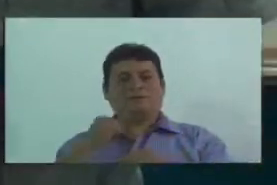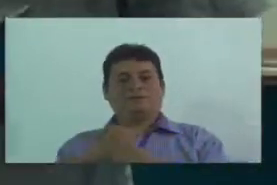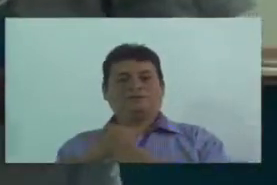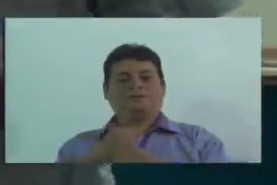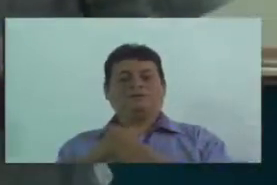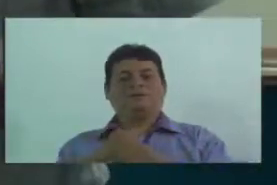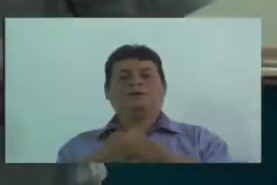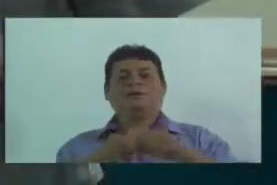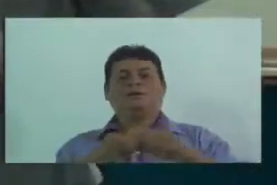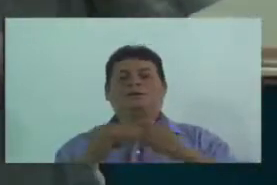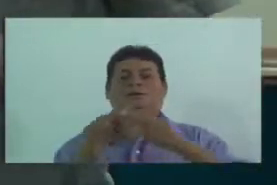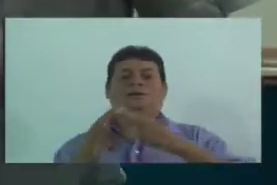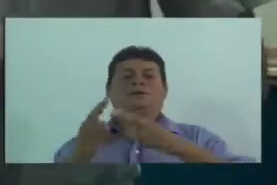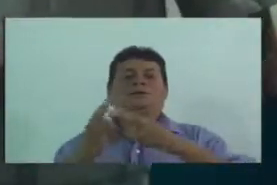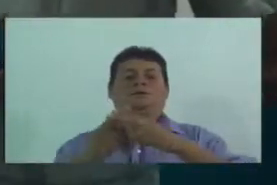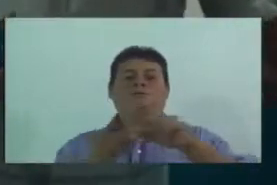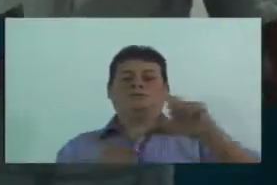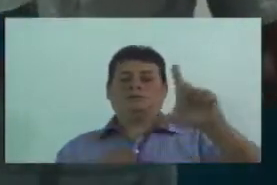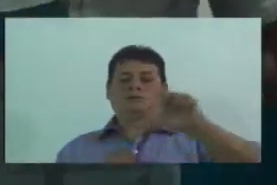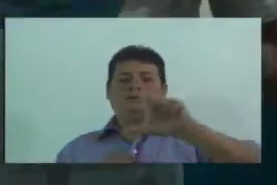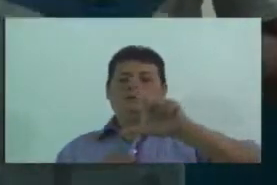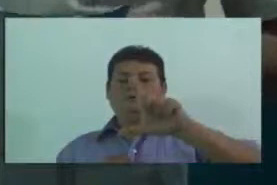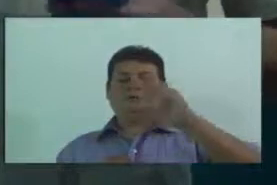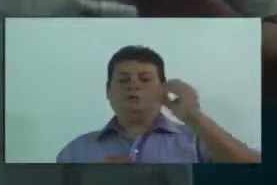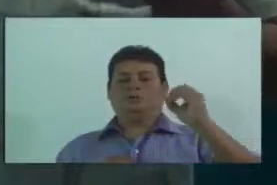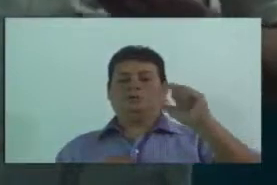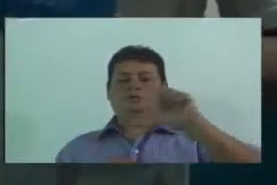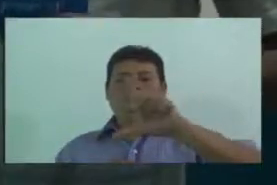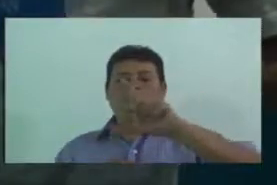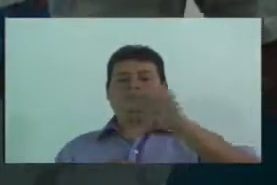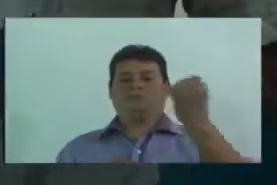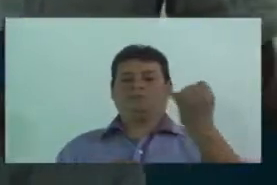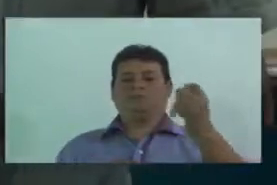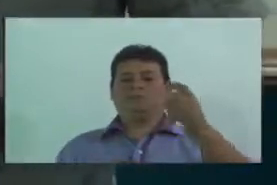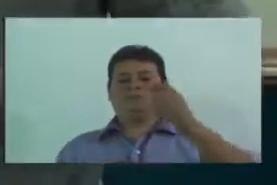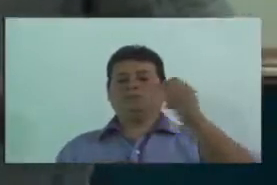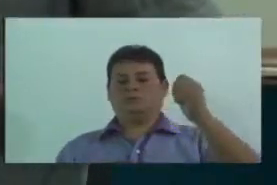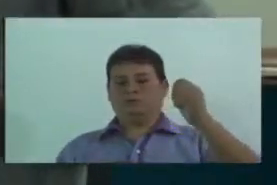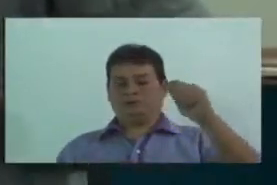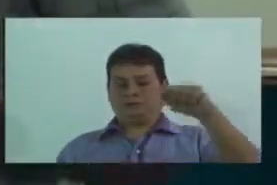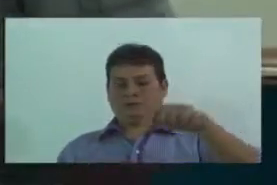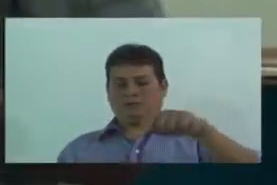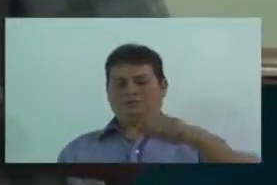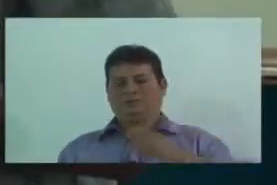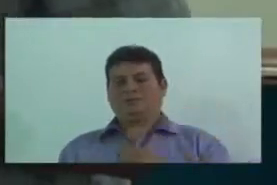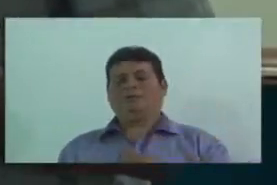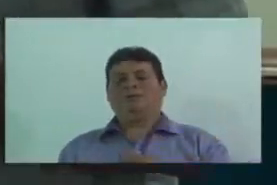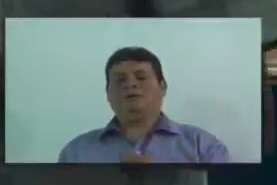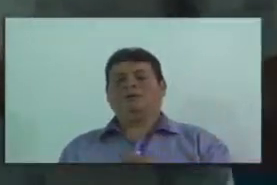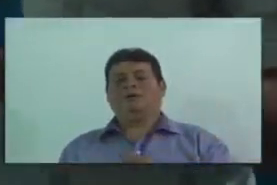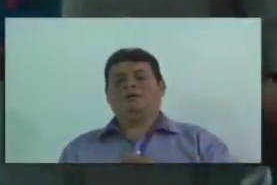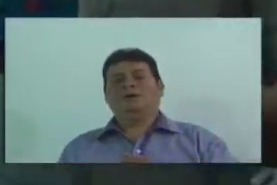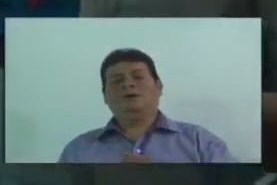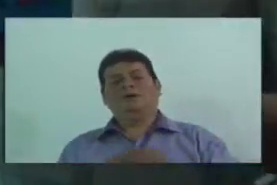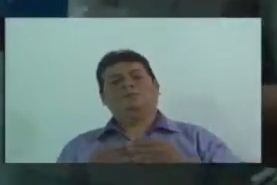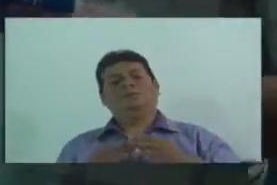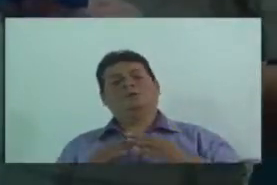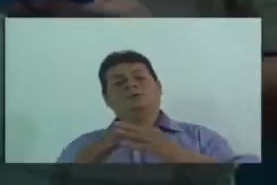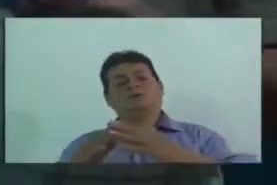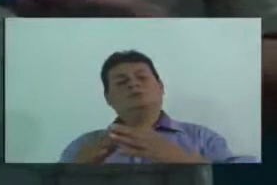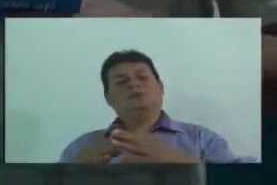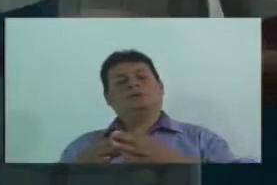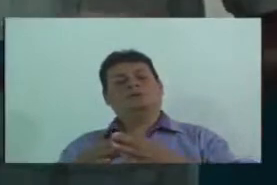huerecova, pacoin aruje. Me la pende ya ve, guajina comita cuña, lleva. Ja, je, ya